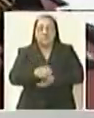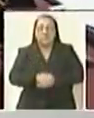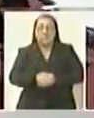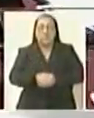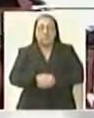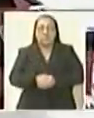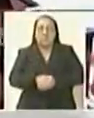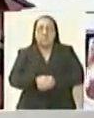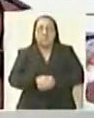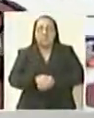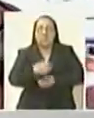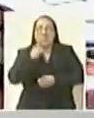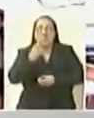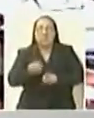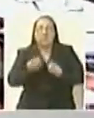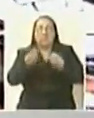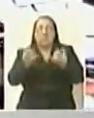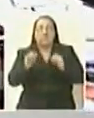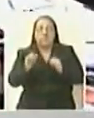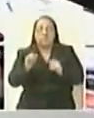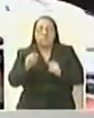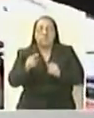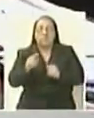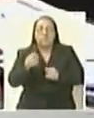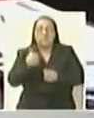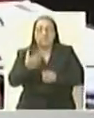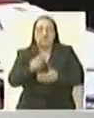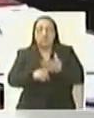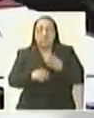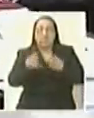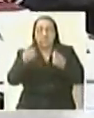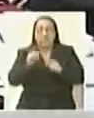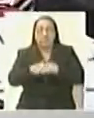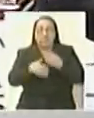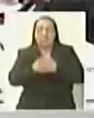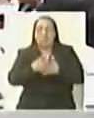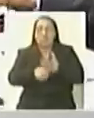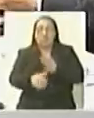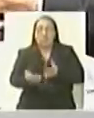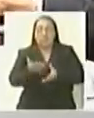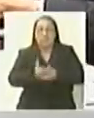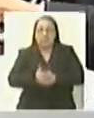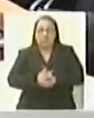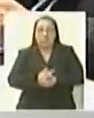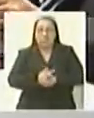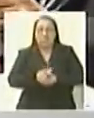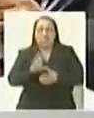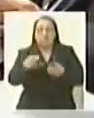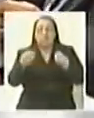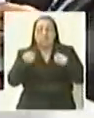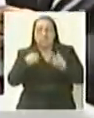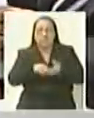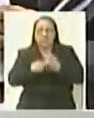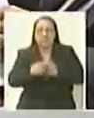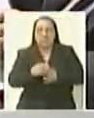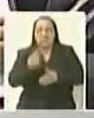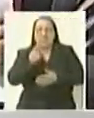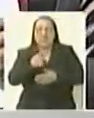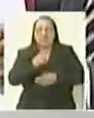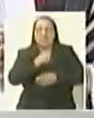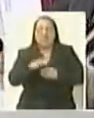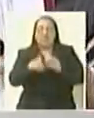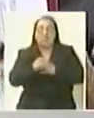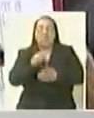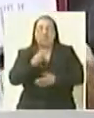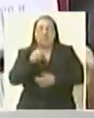comisión estaba dando a conocer y solicitando que de acuerdo a una solicitud enviada por esito a su despacho para que se cite al fiscal